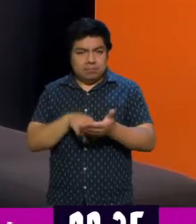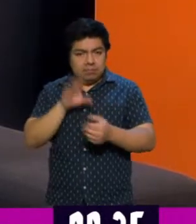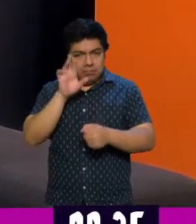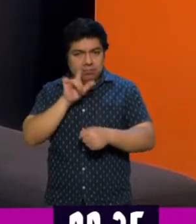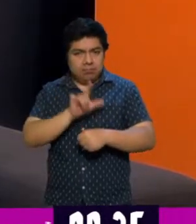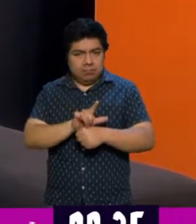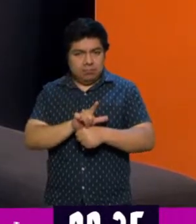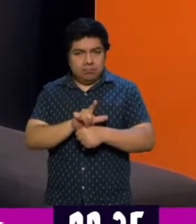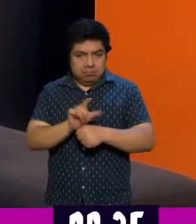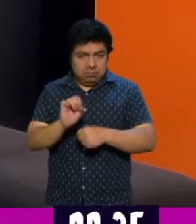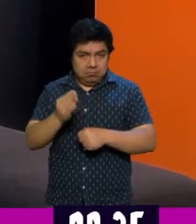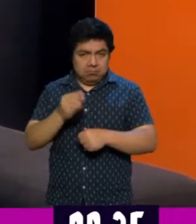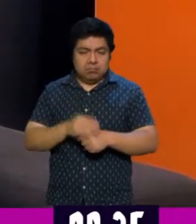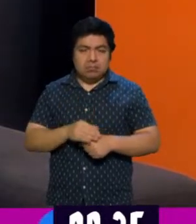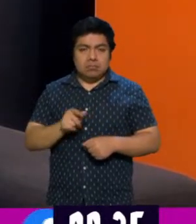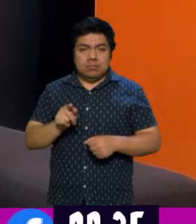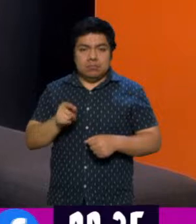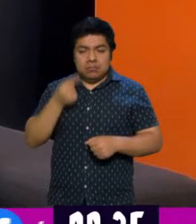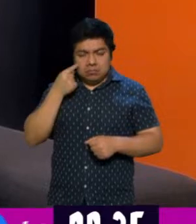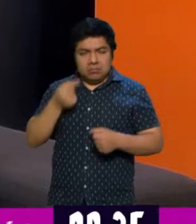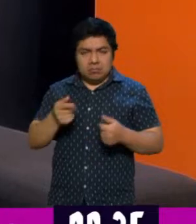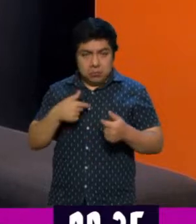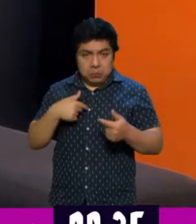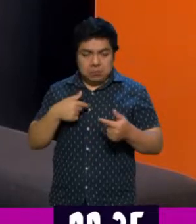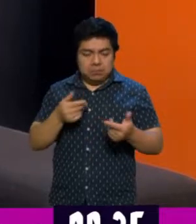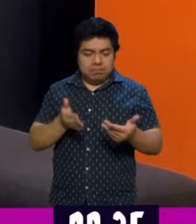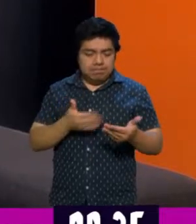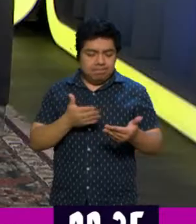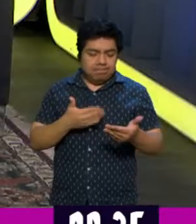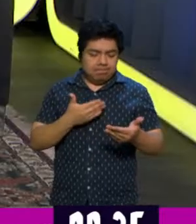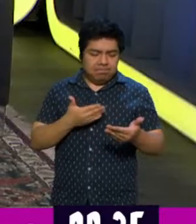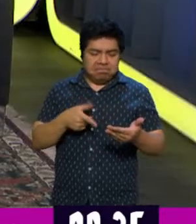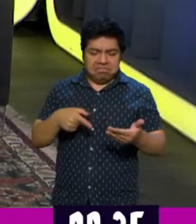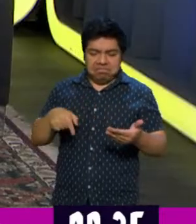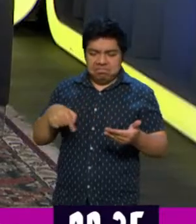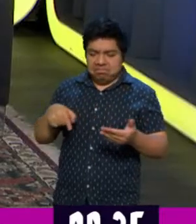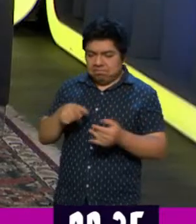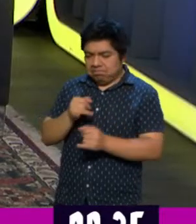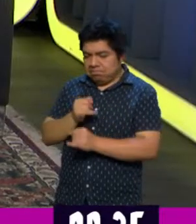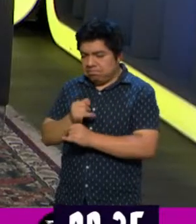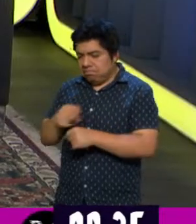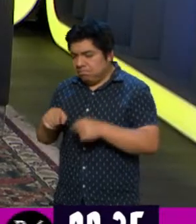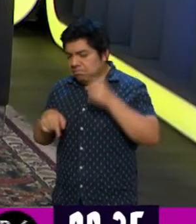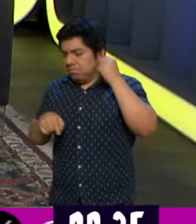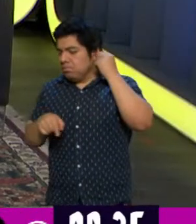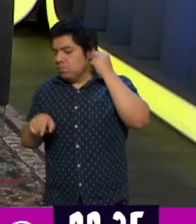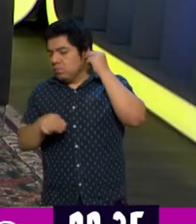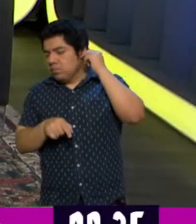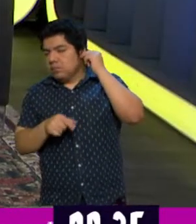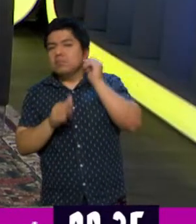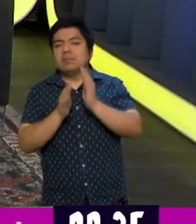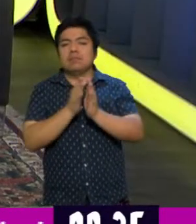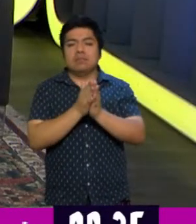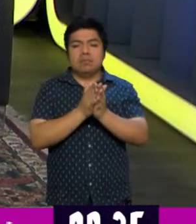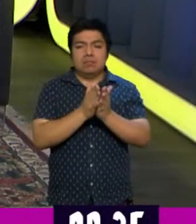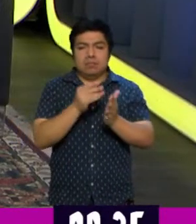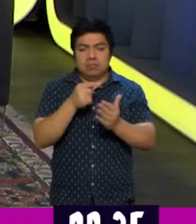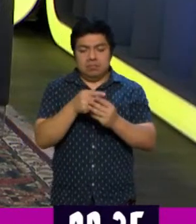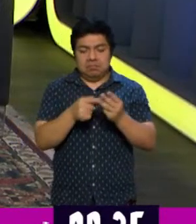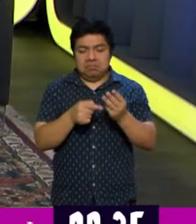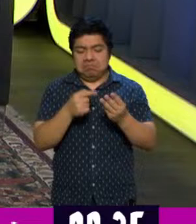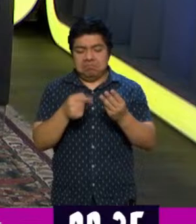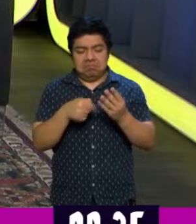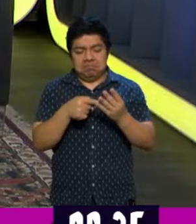obvio. Entonces, lo que hice fue que por ahí, si hay algún interesado en los libros que consulté, que son 3 o